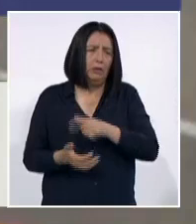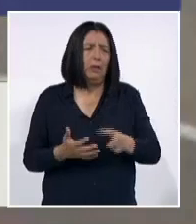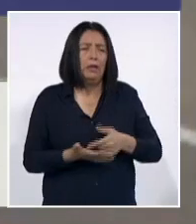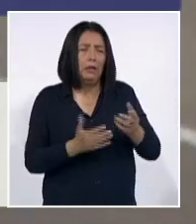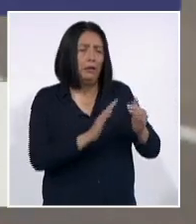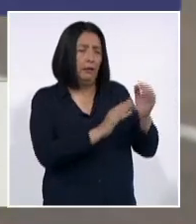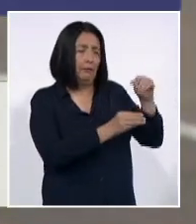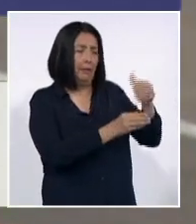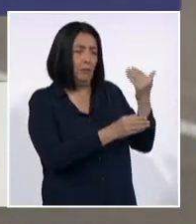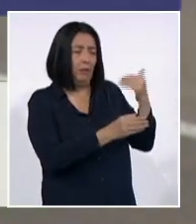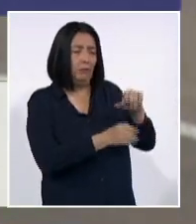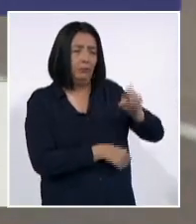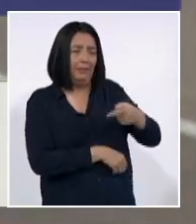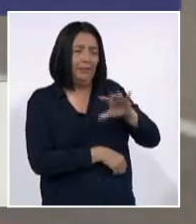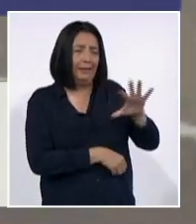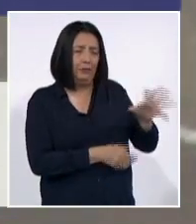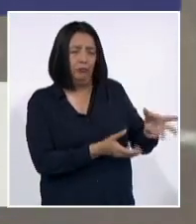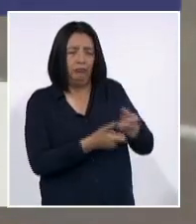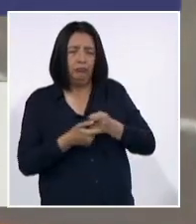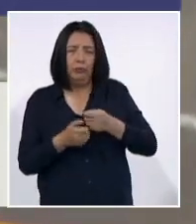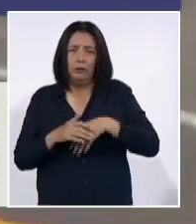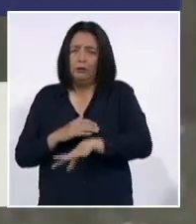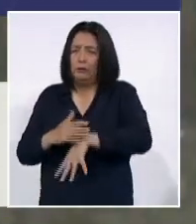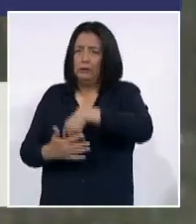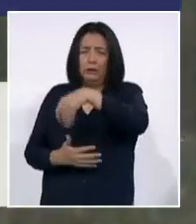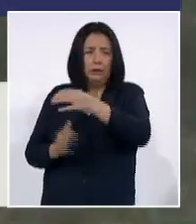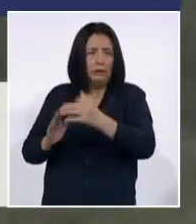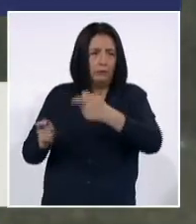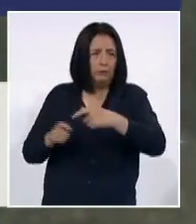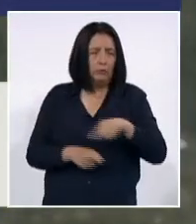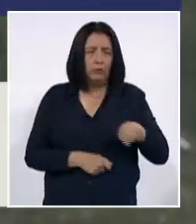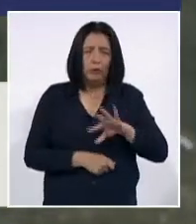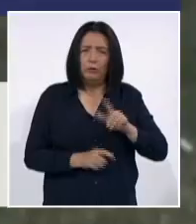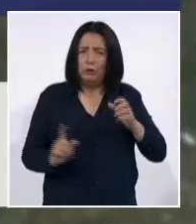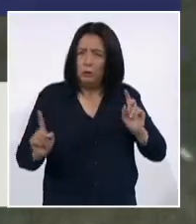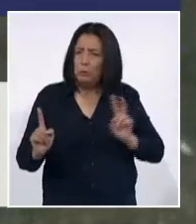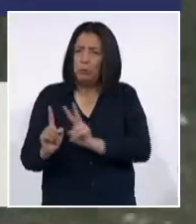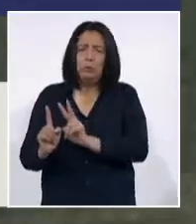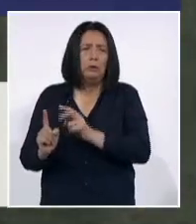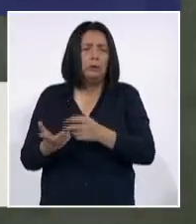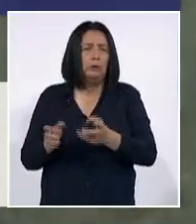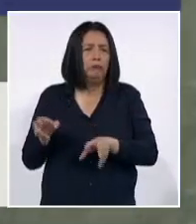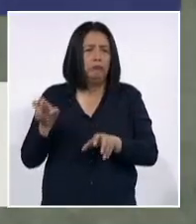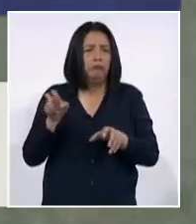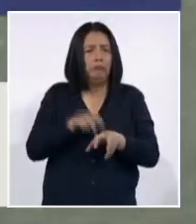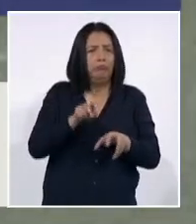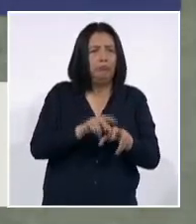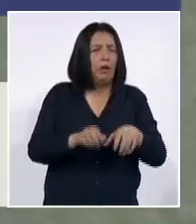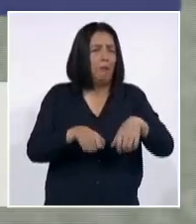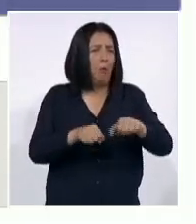retirado 1.500 soles de un banco y se disponía a salir del centro comercial cuando los delincuentes lo atacan y escapan en una